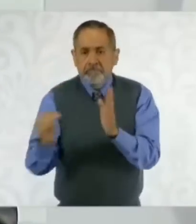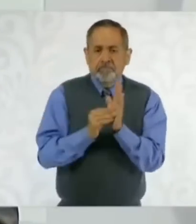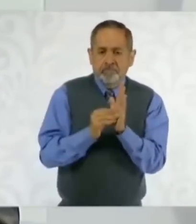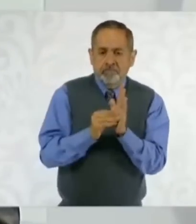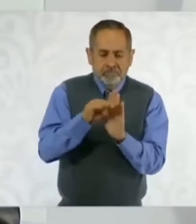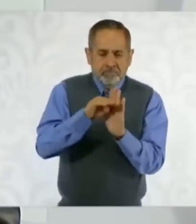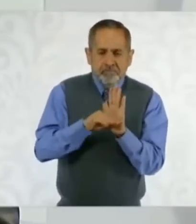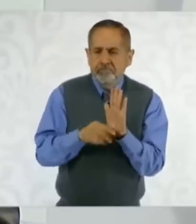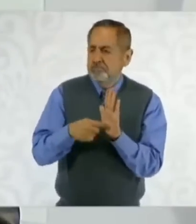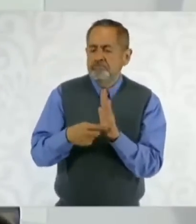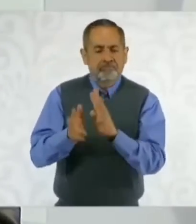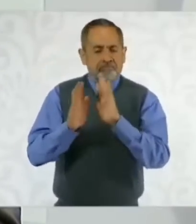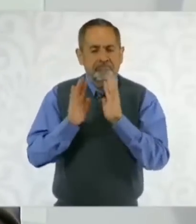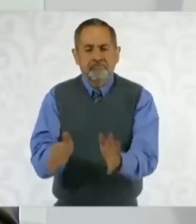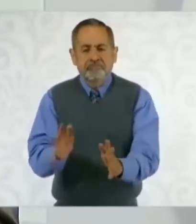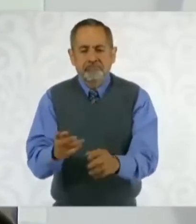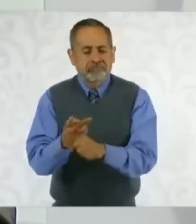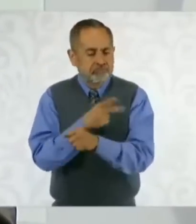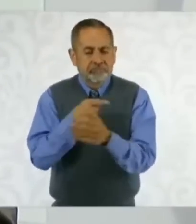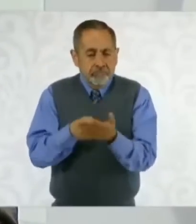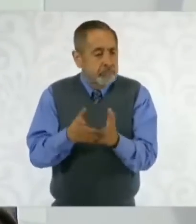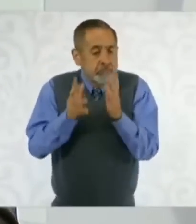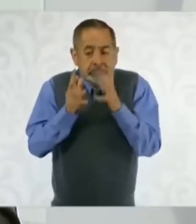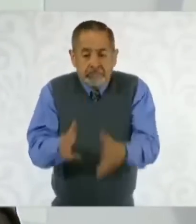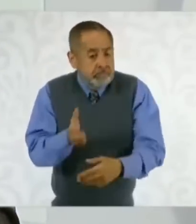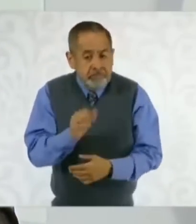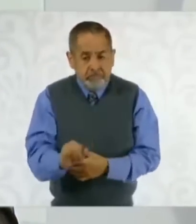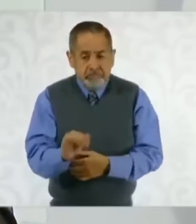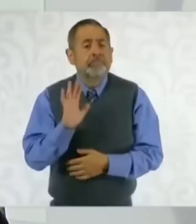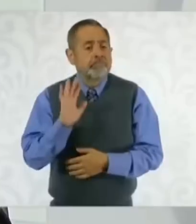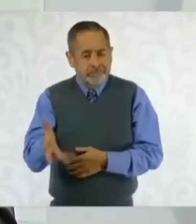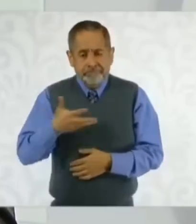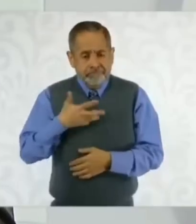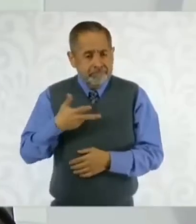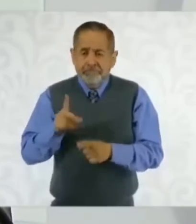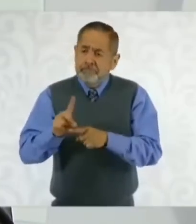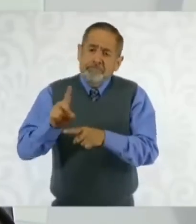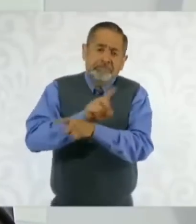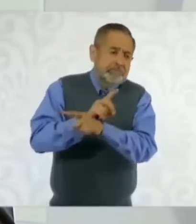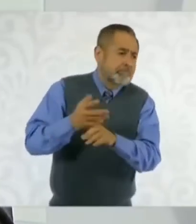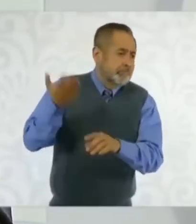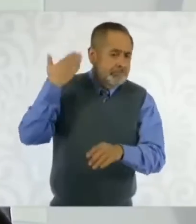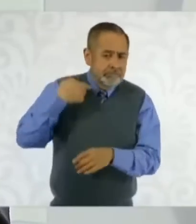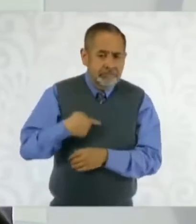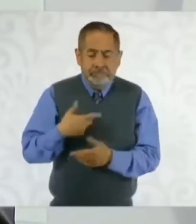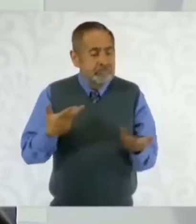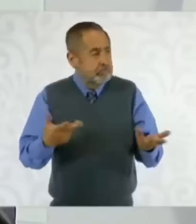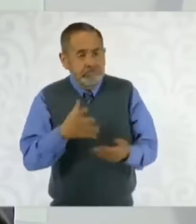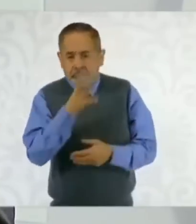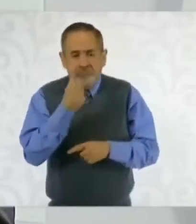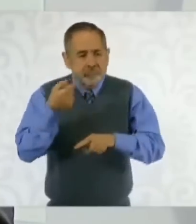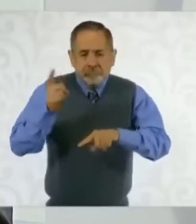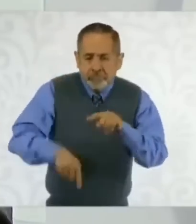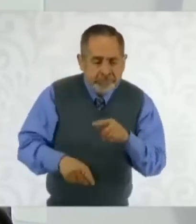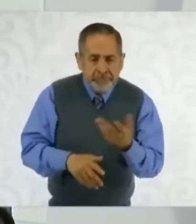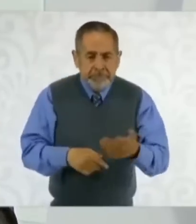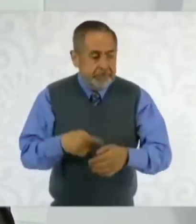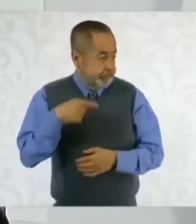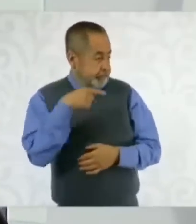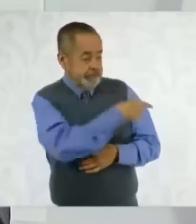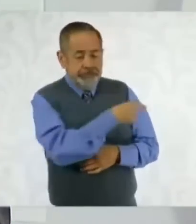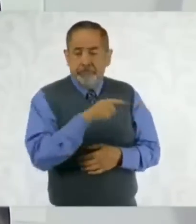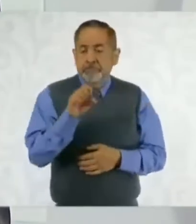existe como realidad jurídica y como obligación a seguir por parte de los tribunales. Y lo dispuesto